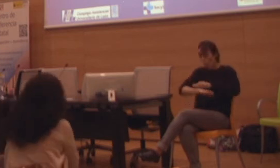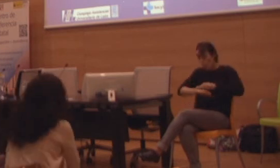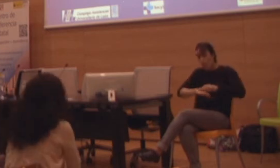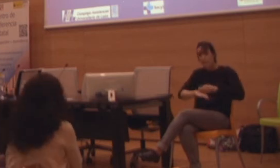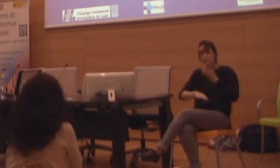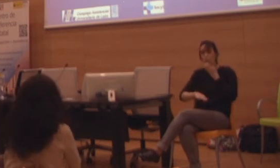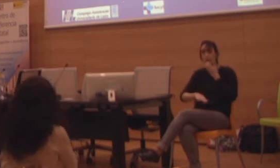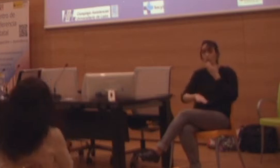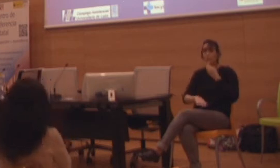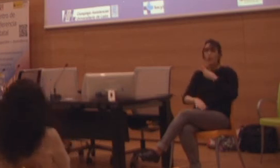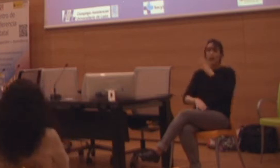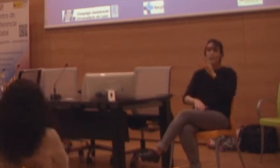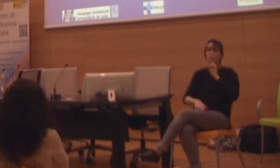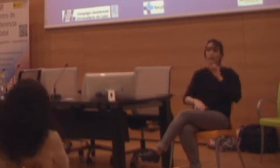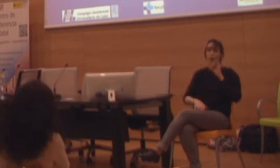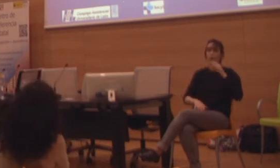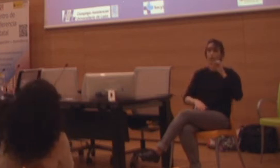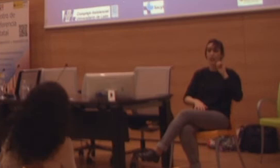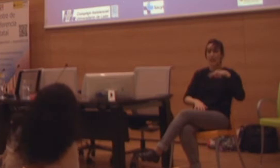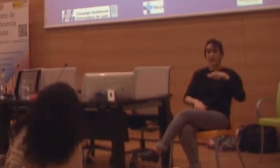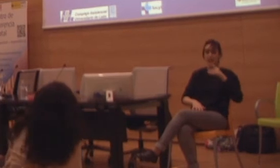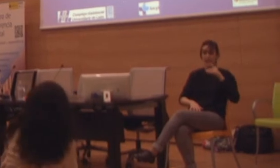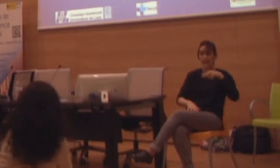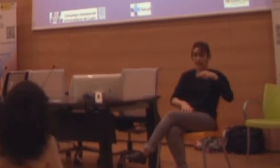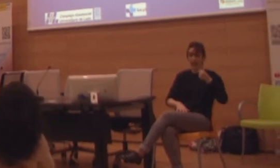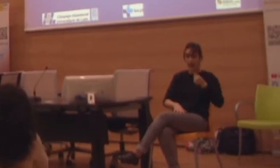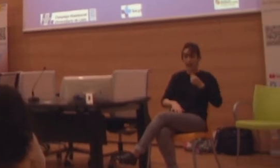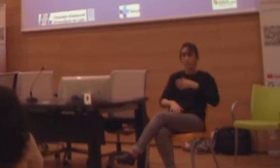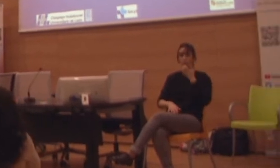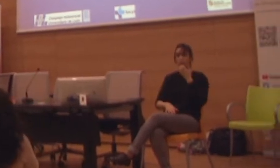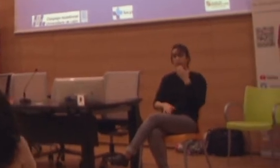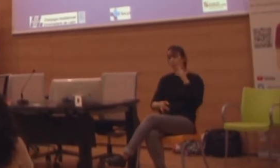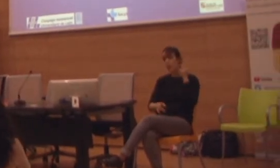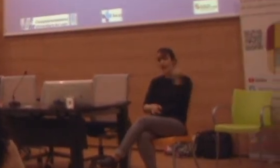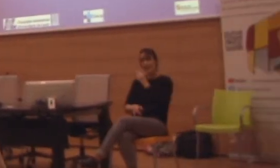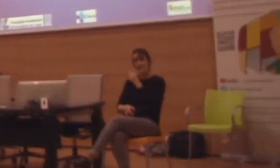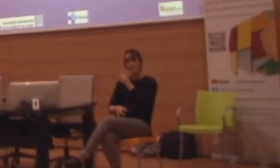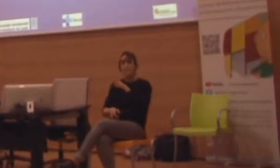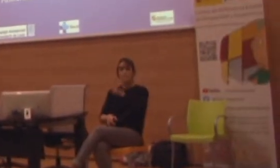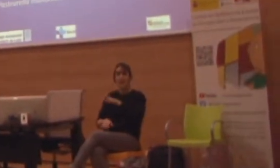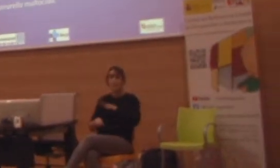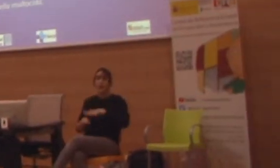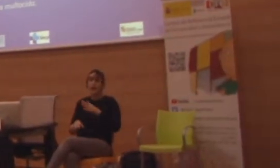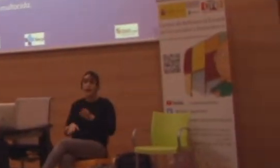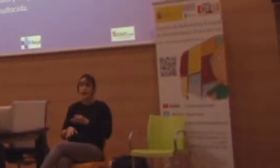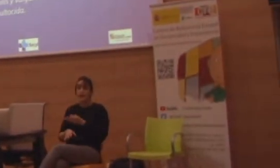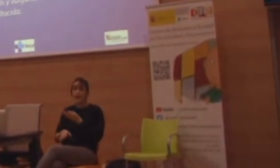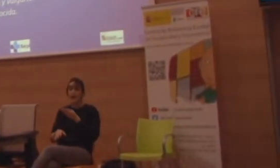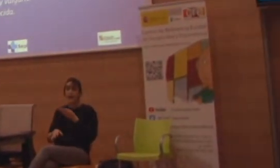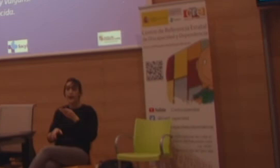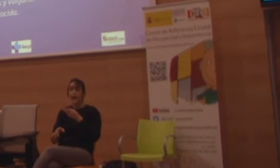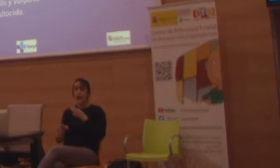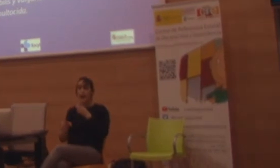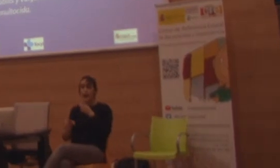la bumpirocina, que es eficaz frente a